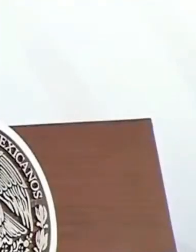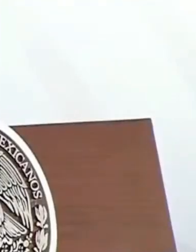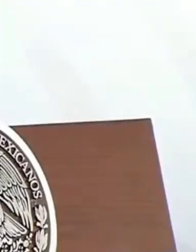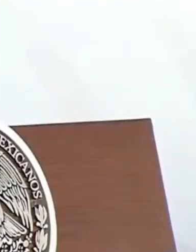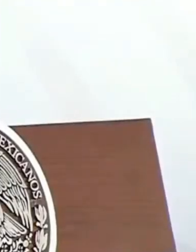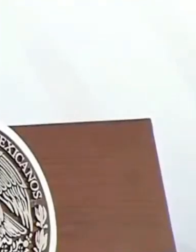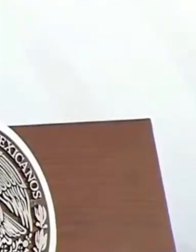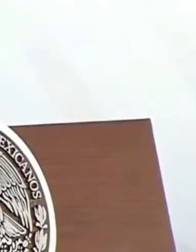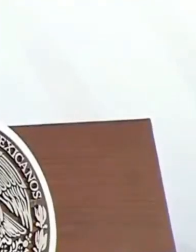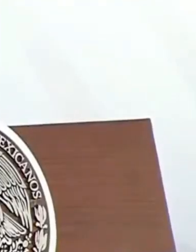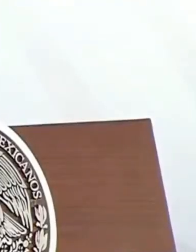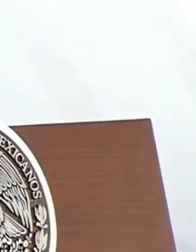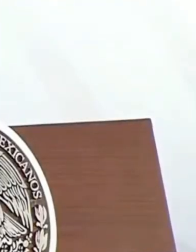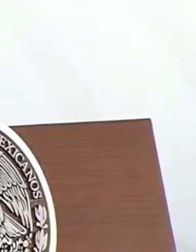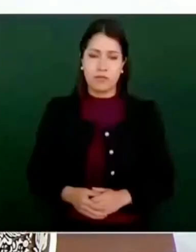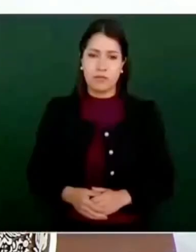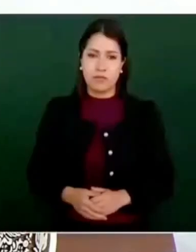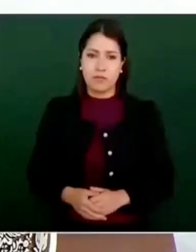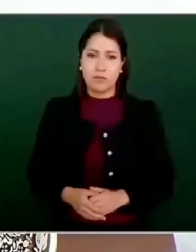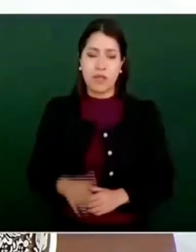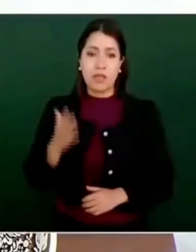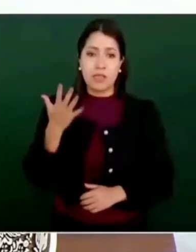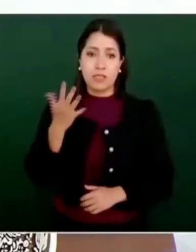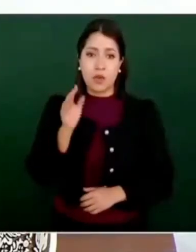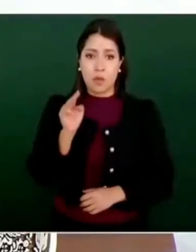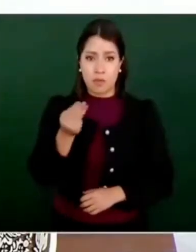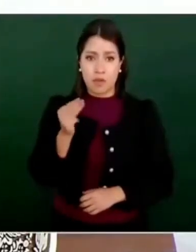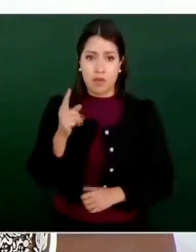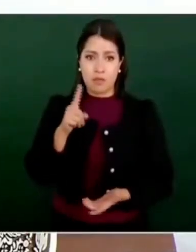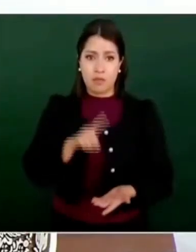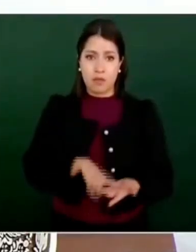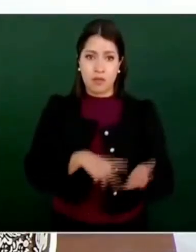del 5 de mayo de 1862.